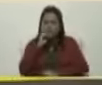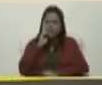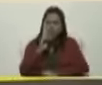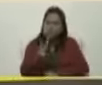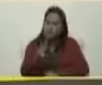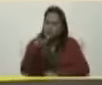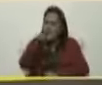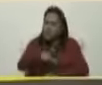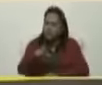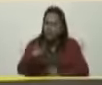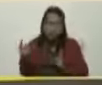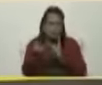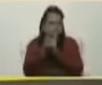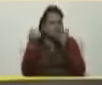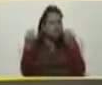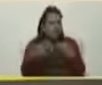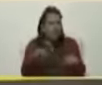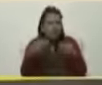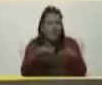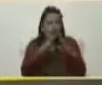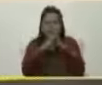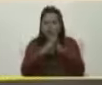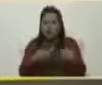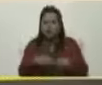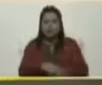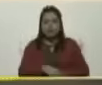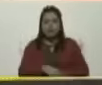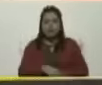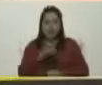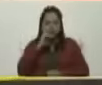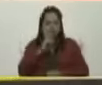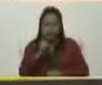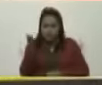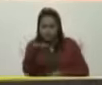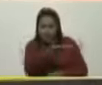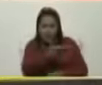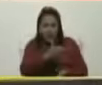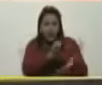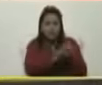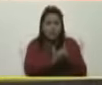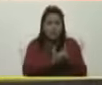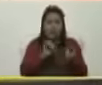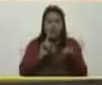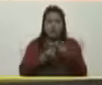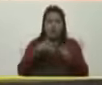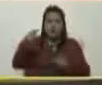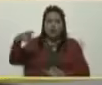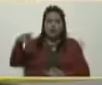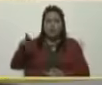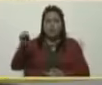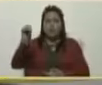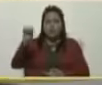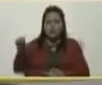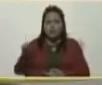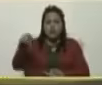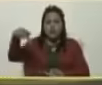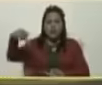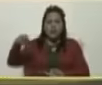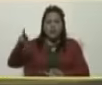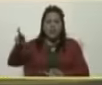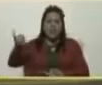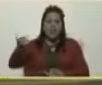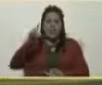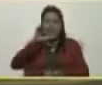gente comunes, normales, todo. Cuando veo a mis amigos, bueno, a Carlos Prosperi, amigos de años,